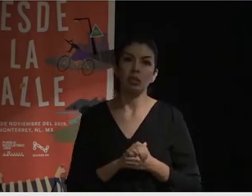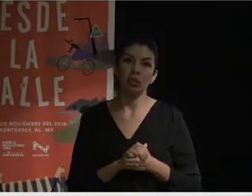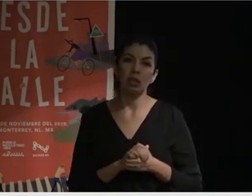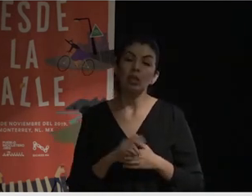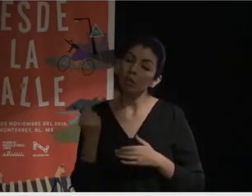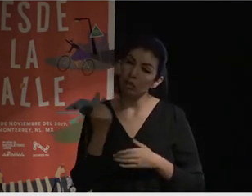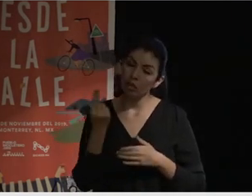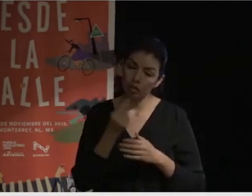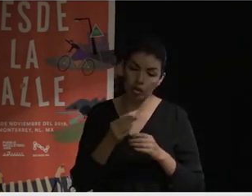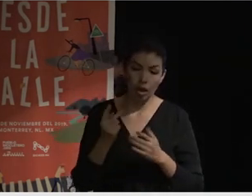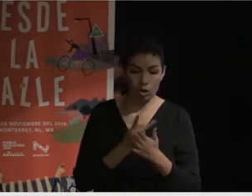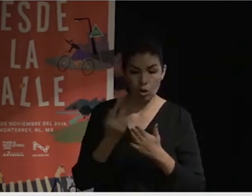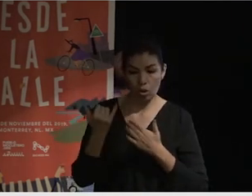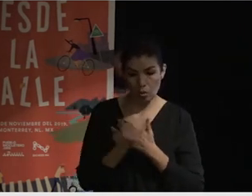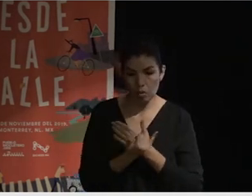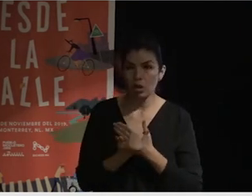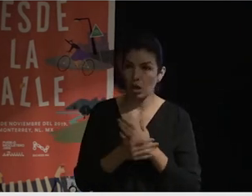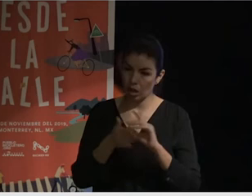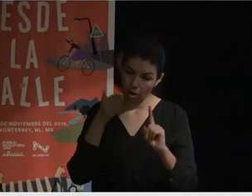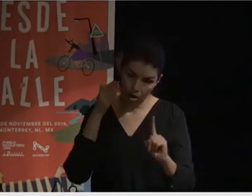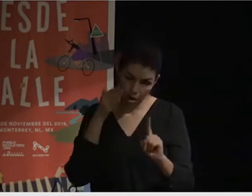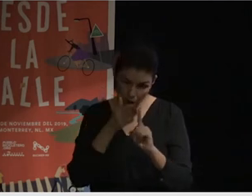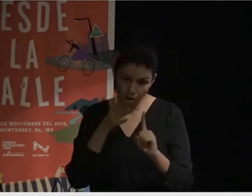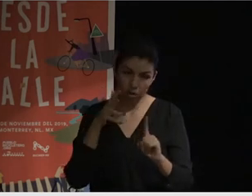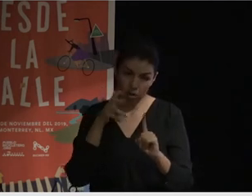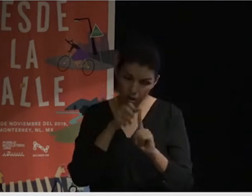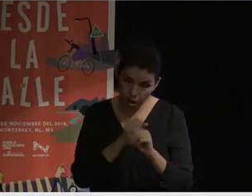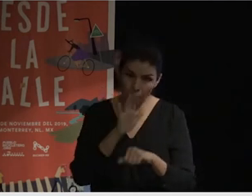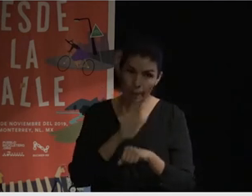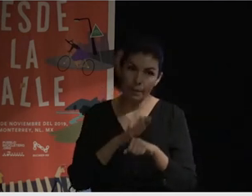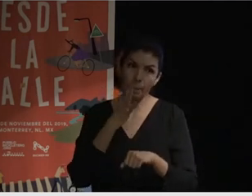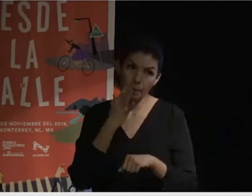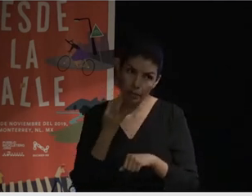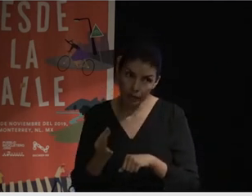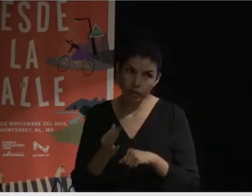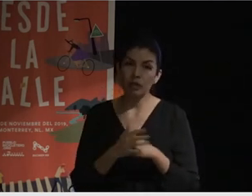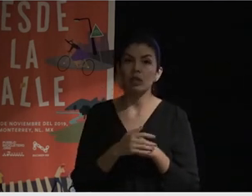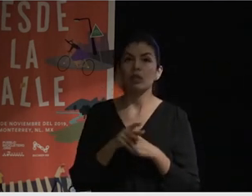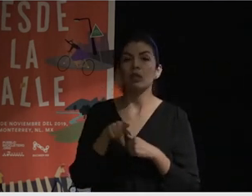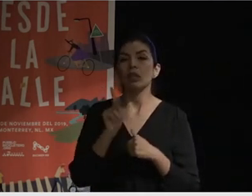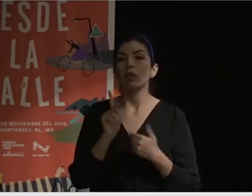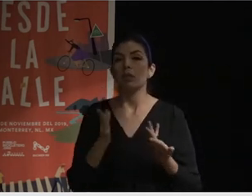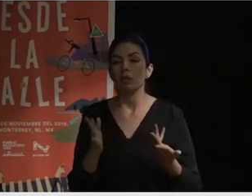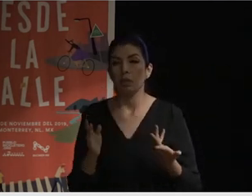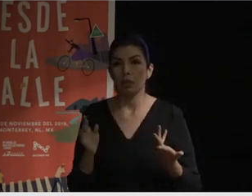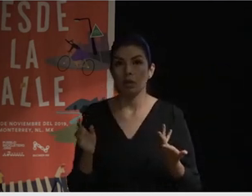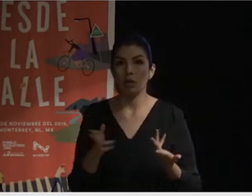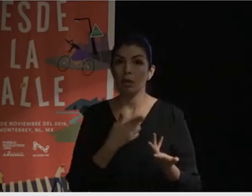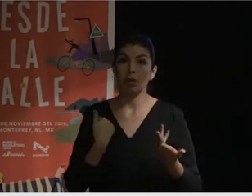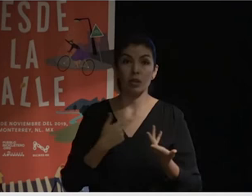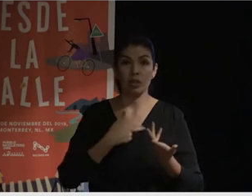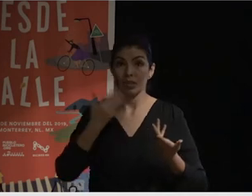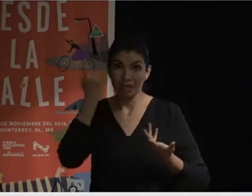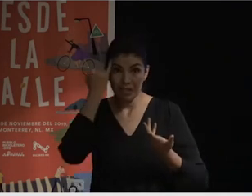sencillos. Suena fácil, eso es algo que a mí me carcome un poco, como, pero sé que a muchos compañeros con los que hablo, pues a todos nos carcomen